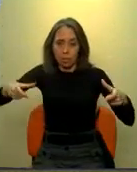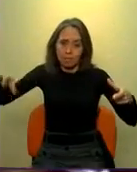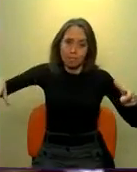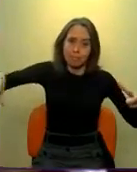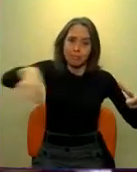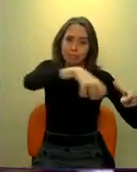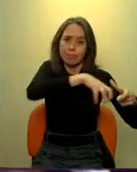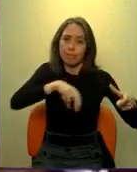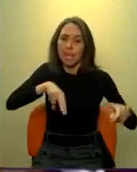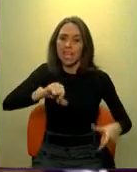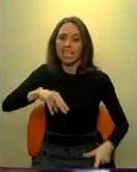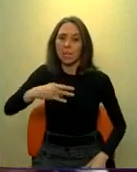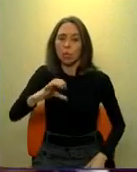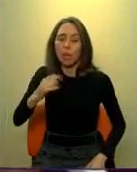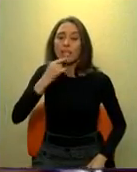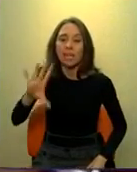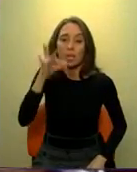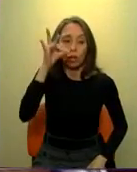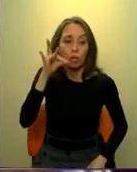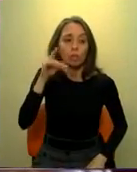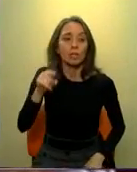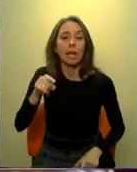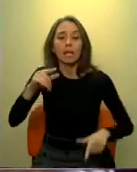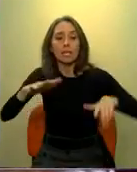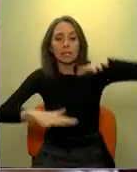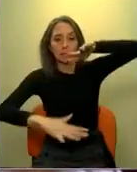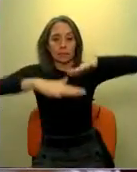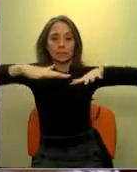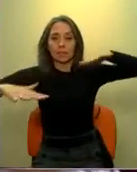ubicarla. Efectivamente es un terreno bastante complejo,